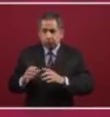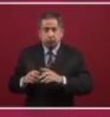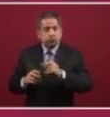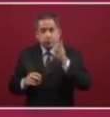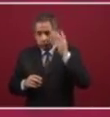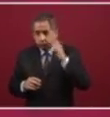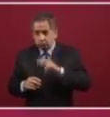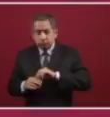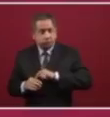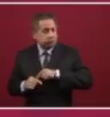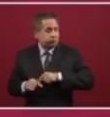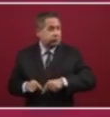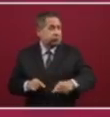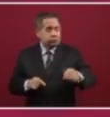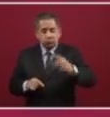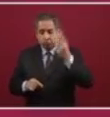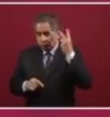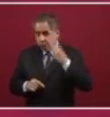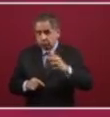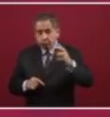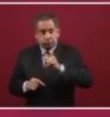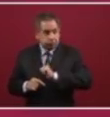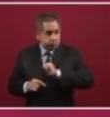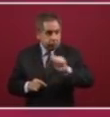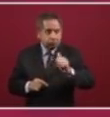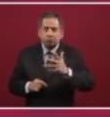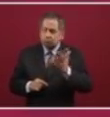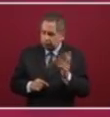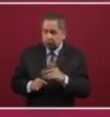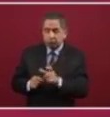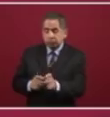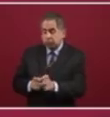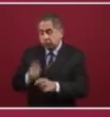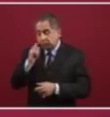viajes largos, de trayectos largos,